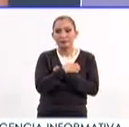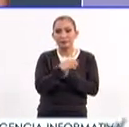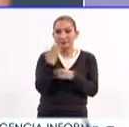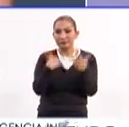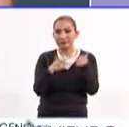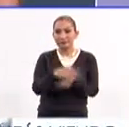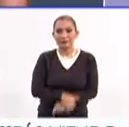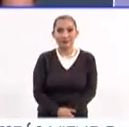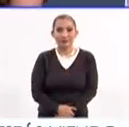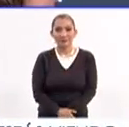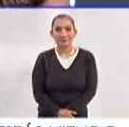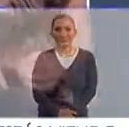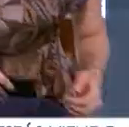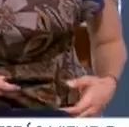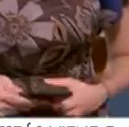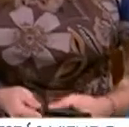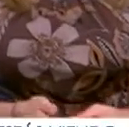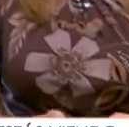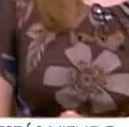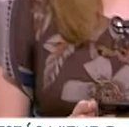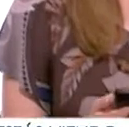Volvemos.